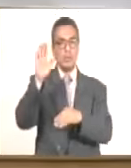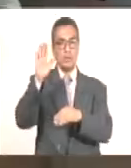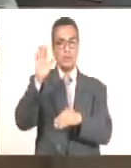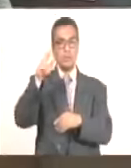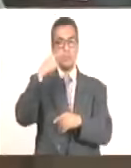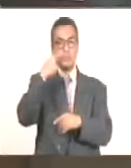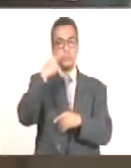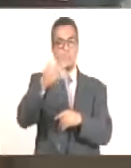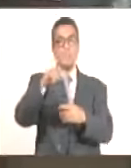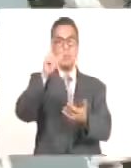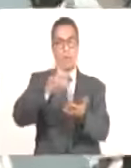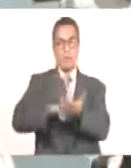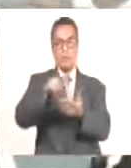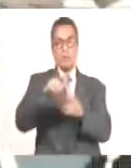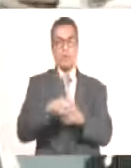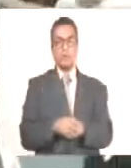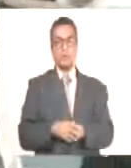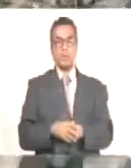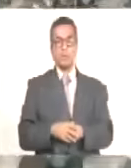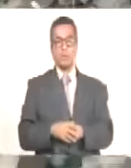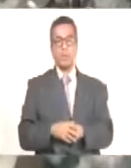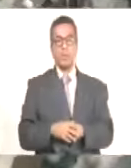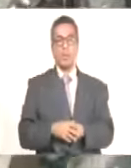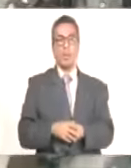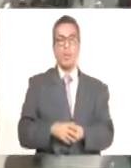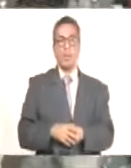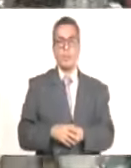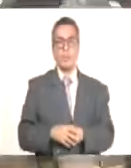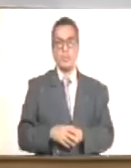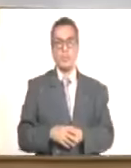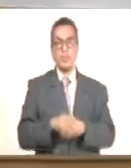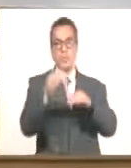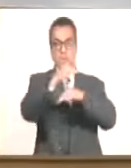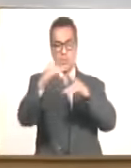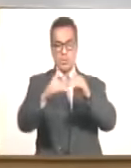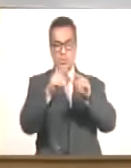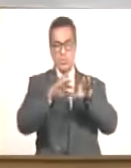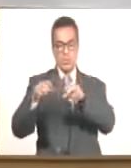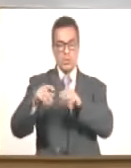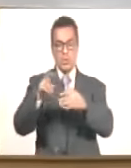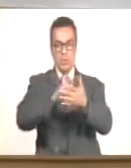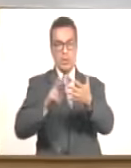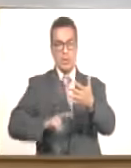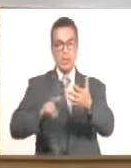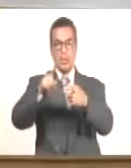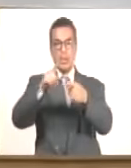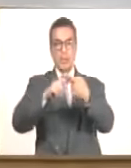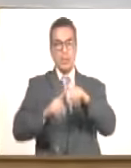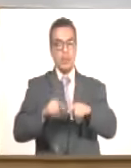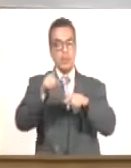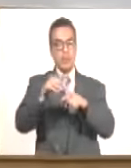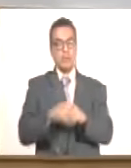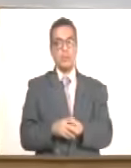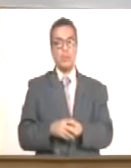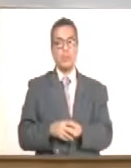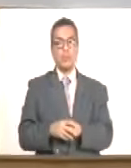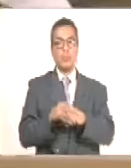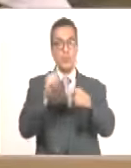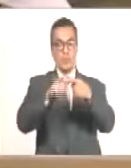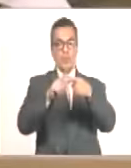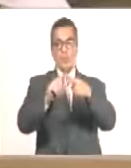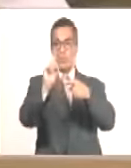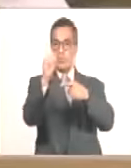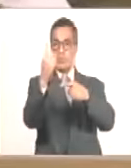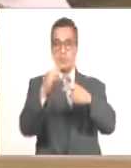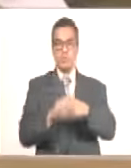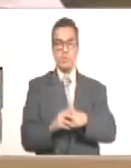costumbre. Queda aprobada. Ciudadana secretaria, sírvase dar lectura a la cuenta. Punto número